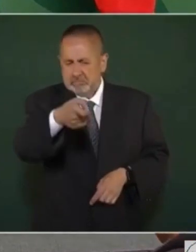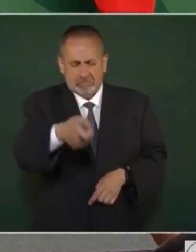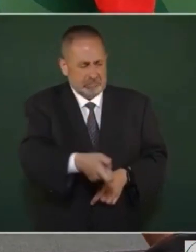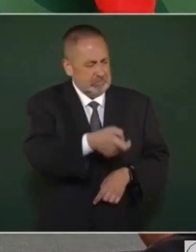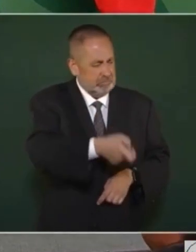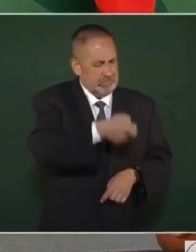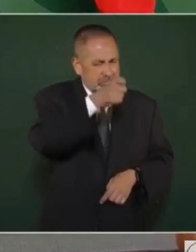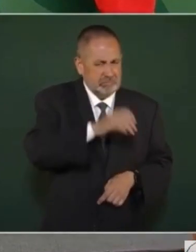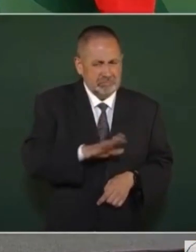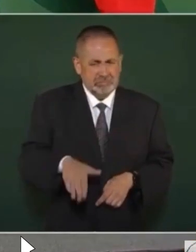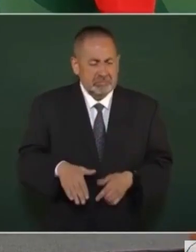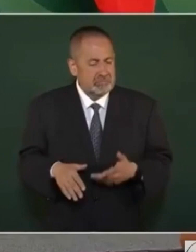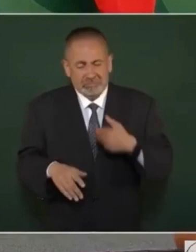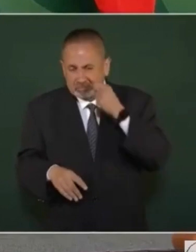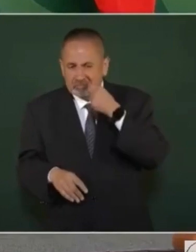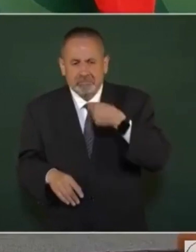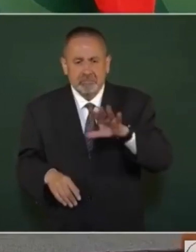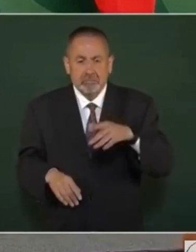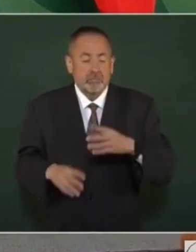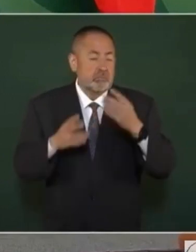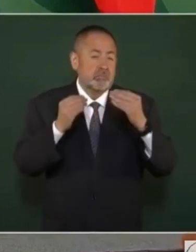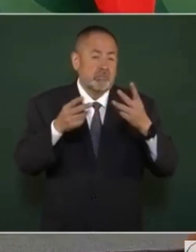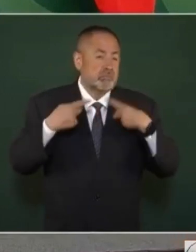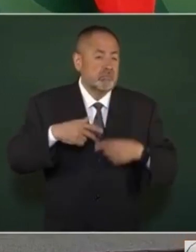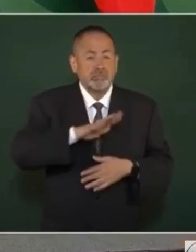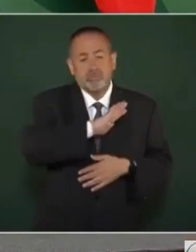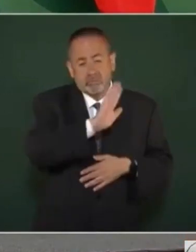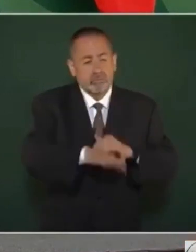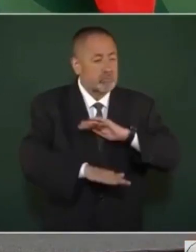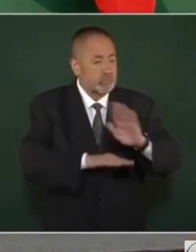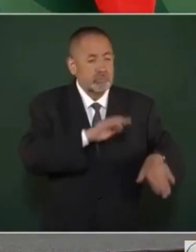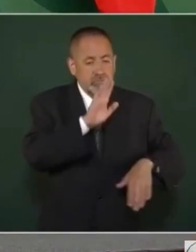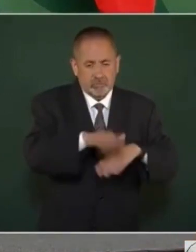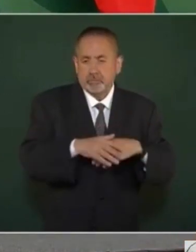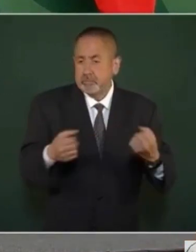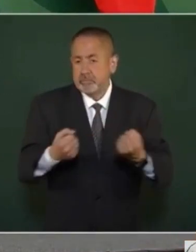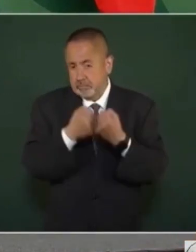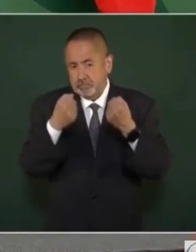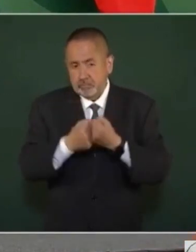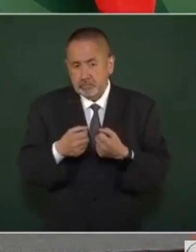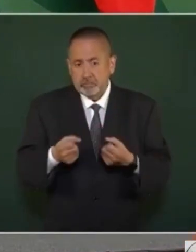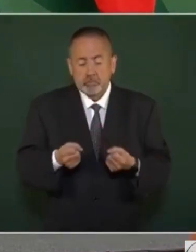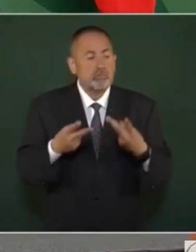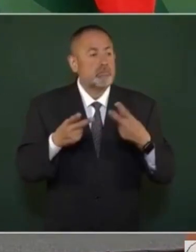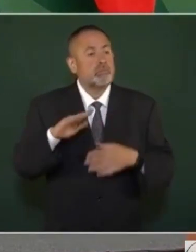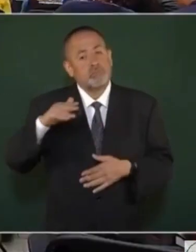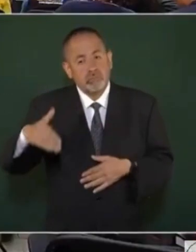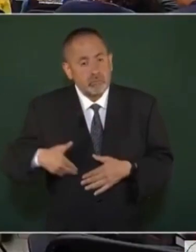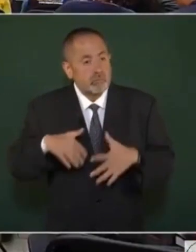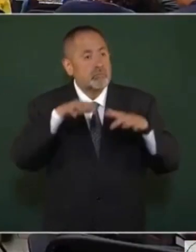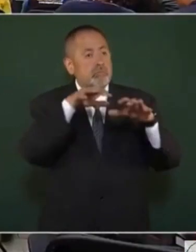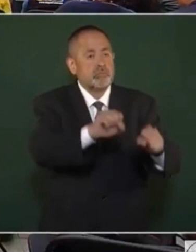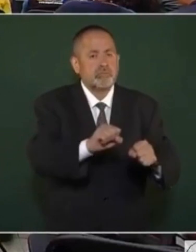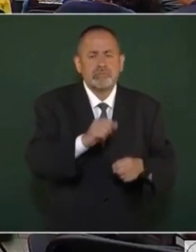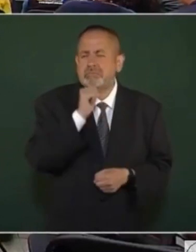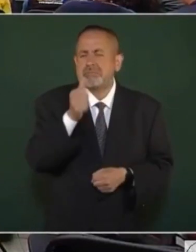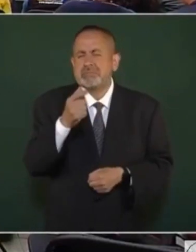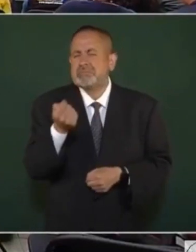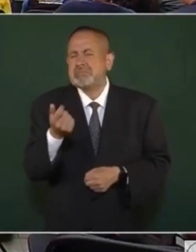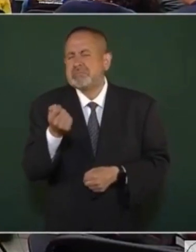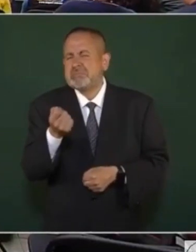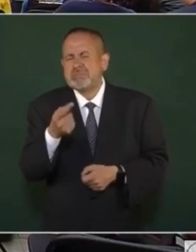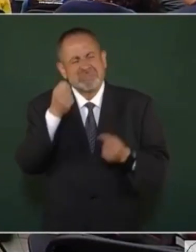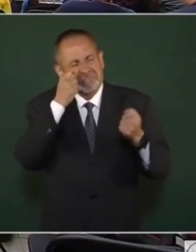Eran más los muertos en los enfrentamientos que los heridos y detenidos.